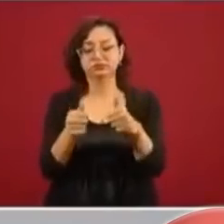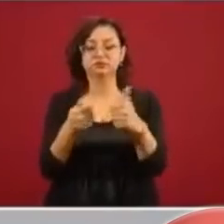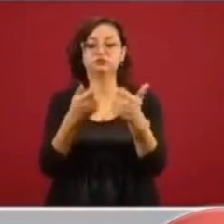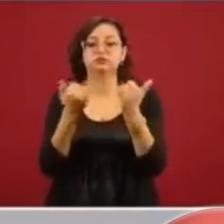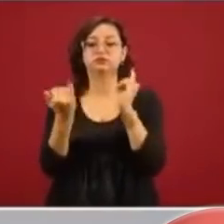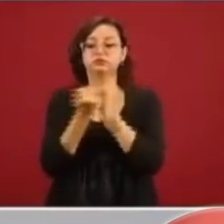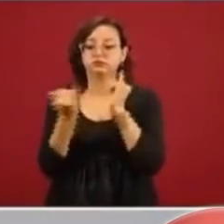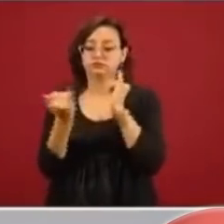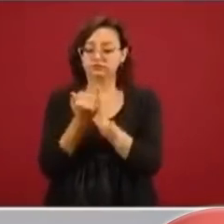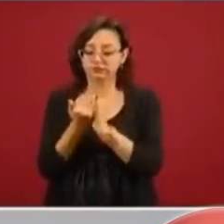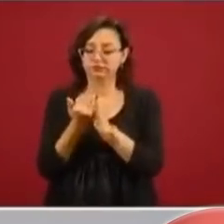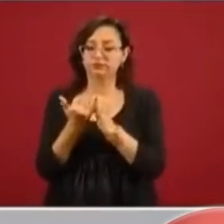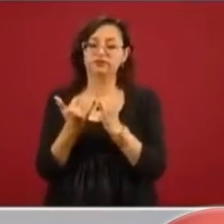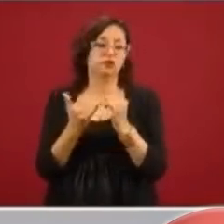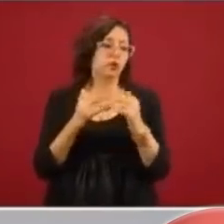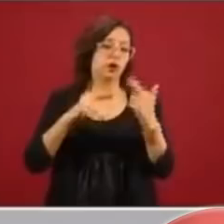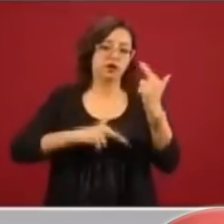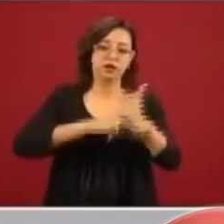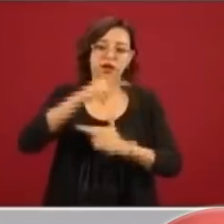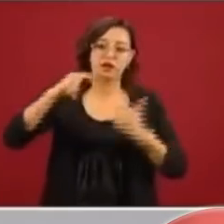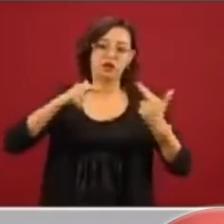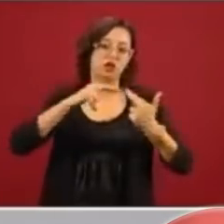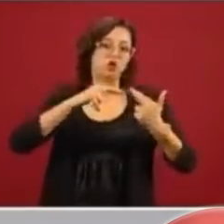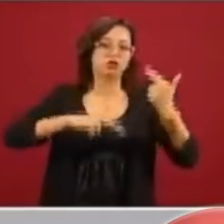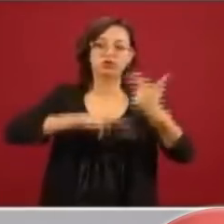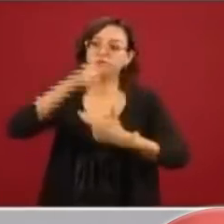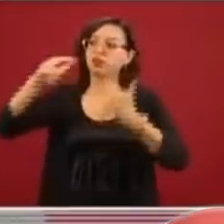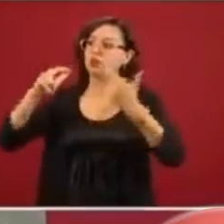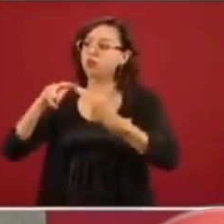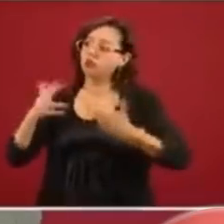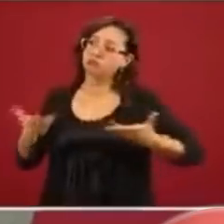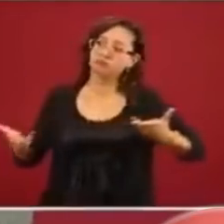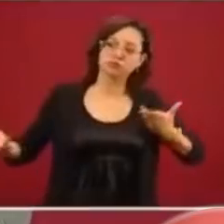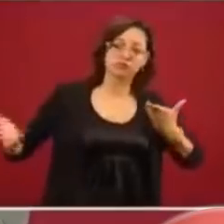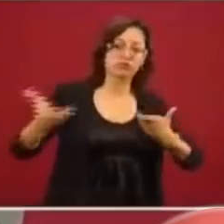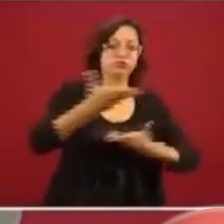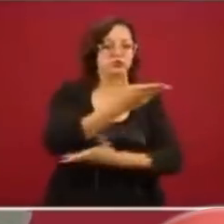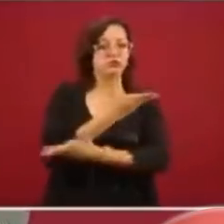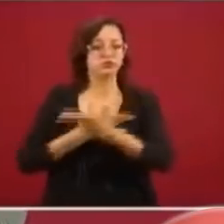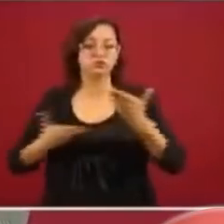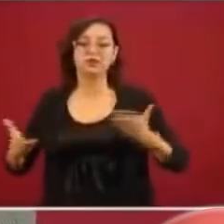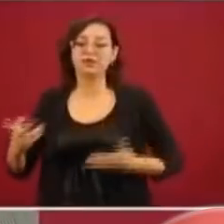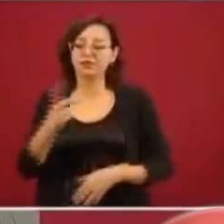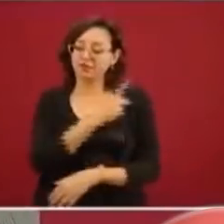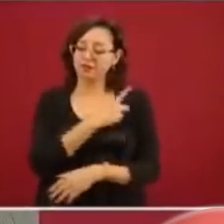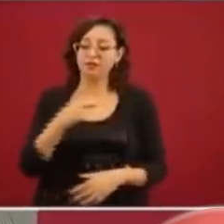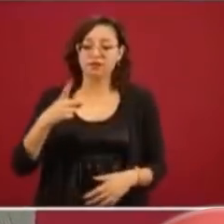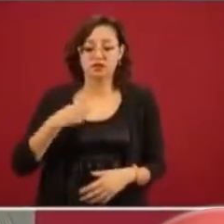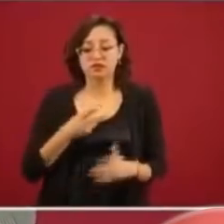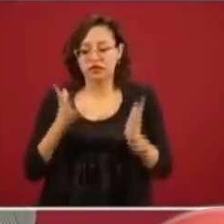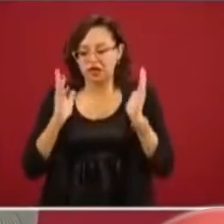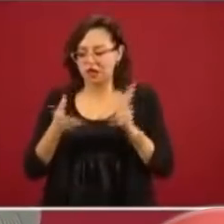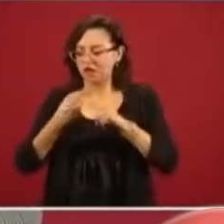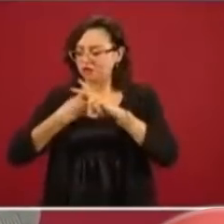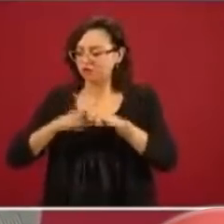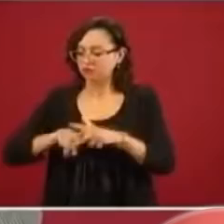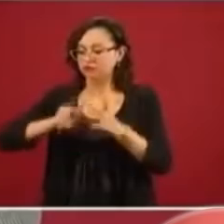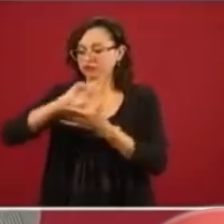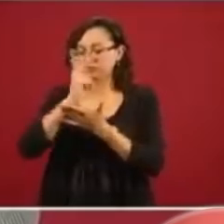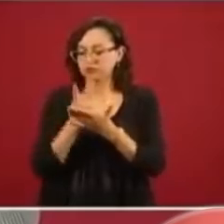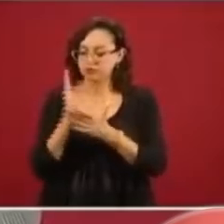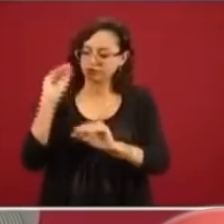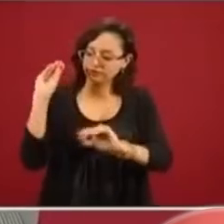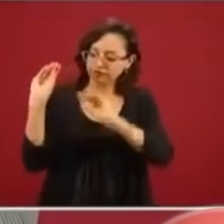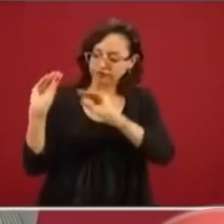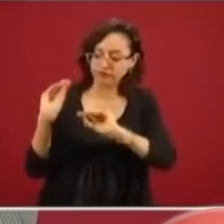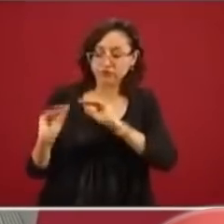las interacciones regionales, porque también nuestro país requiere de eso, un programa que se está trabajando en ello para poder